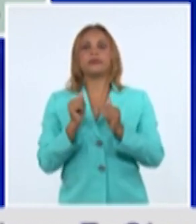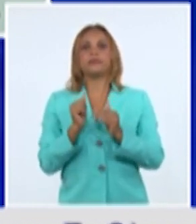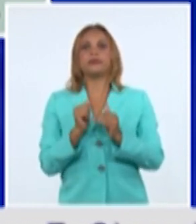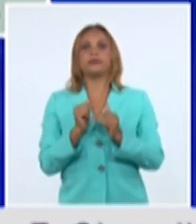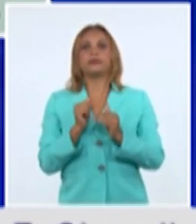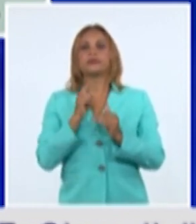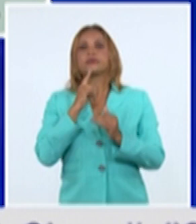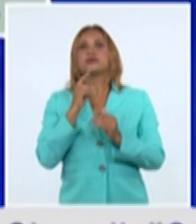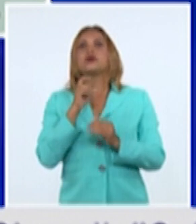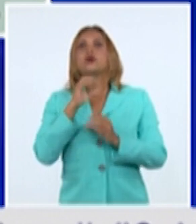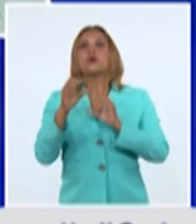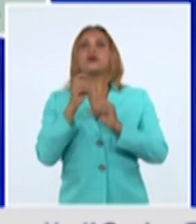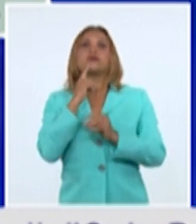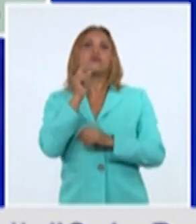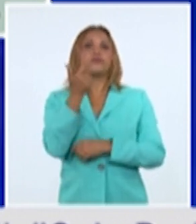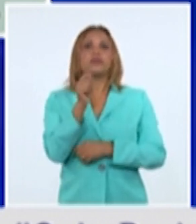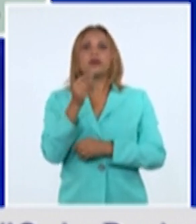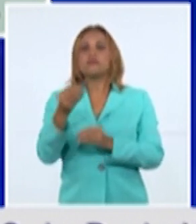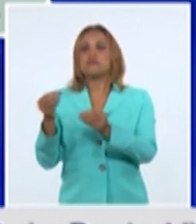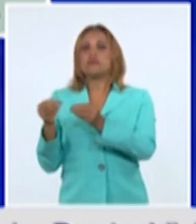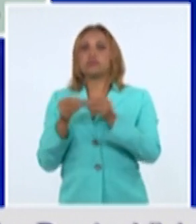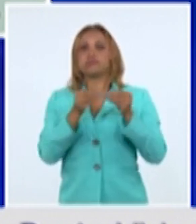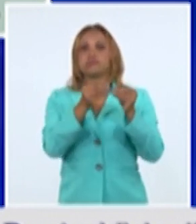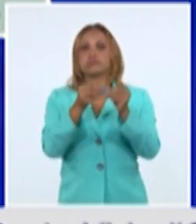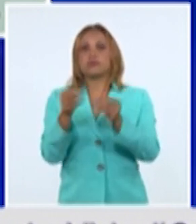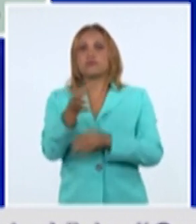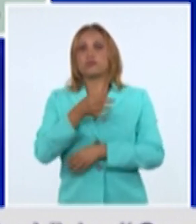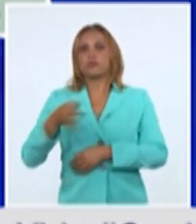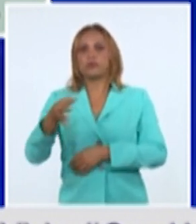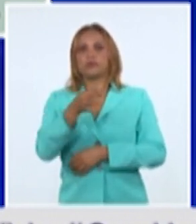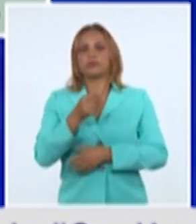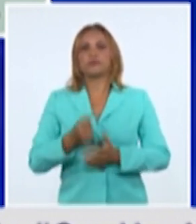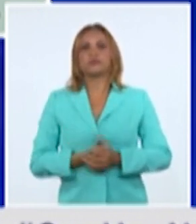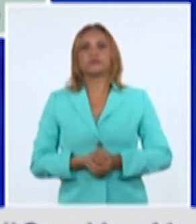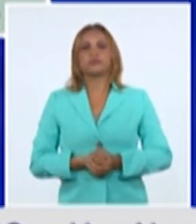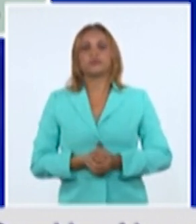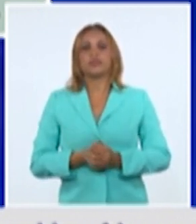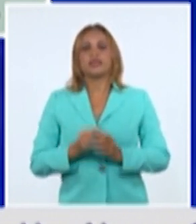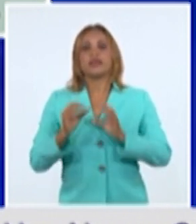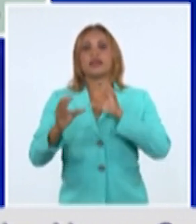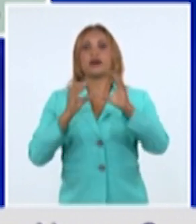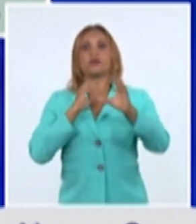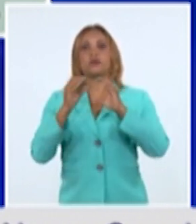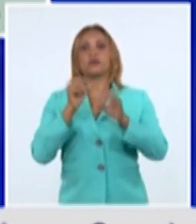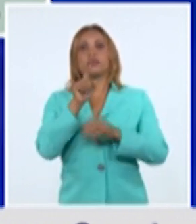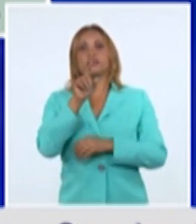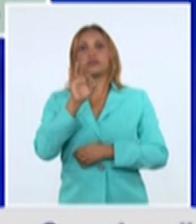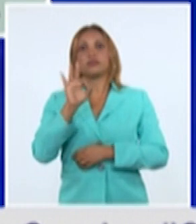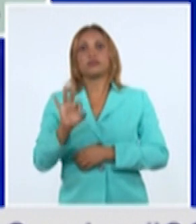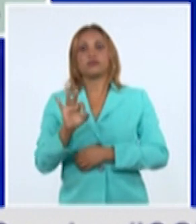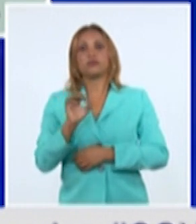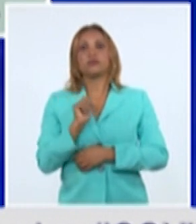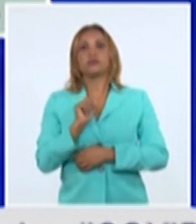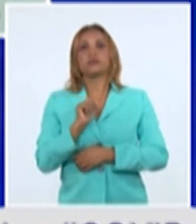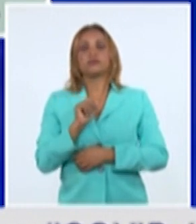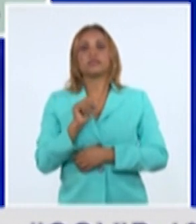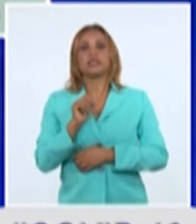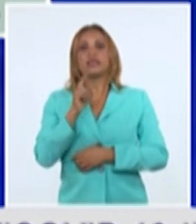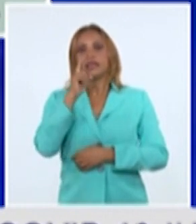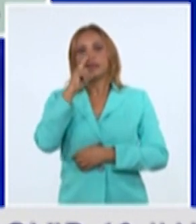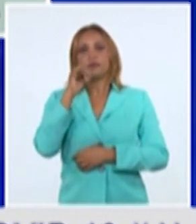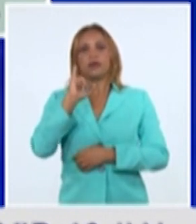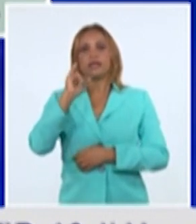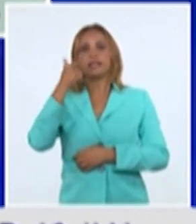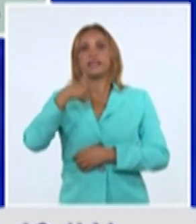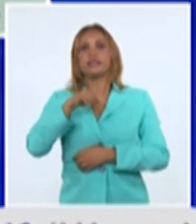con una transmisión en 10 de sus 13 municipios. Cautocristo hoy con 18 casos, Iguaní 7,